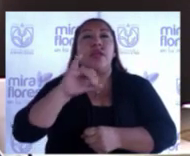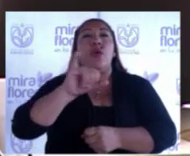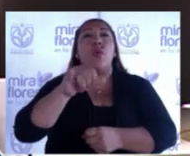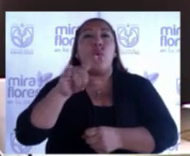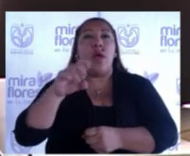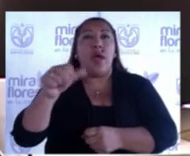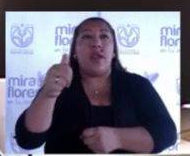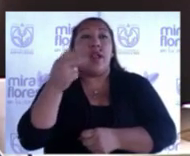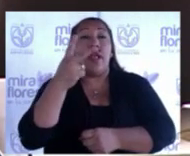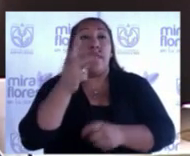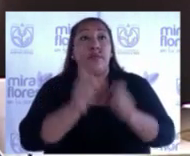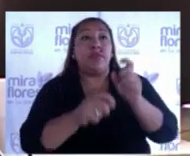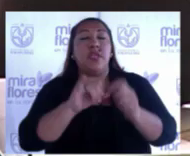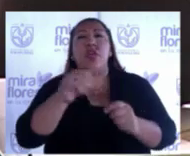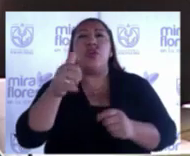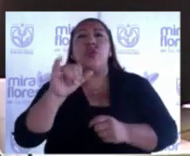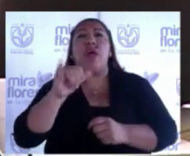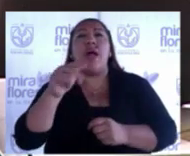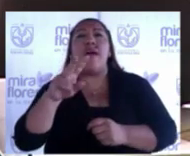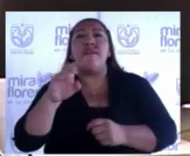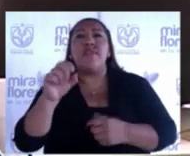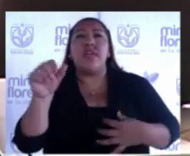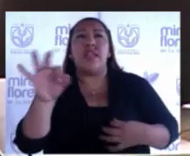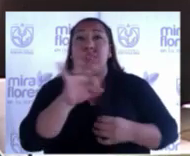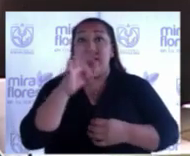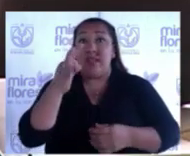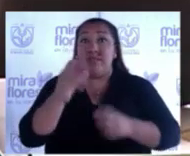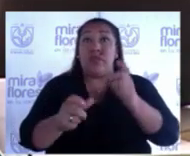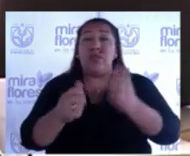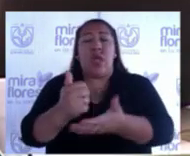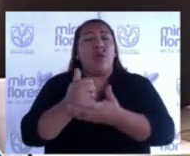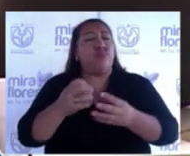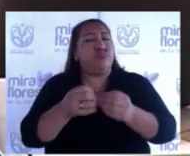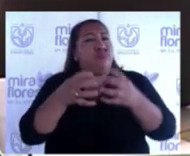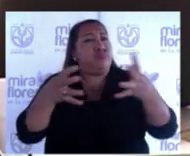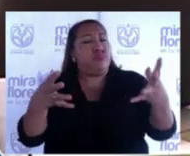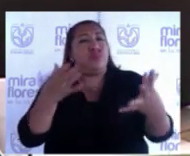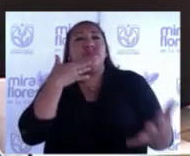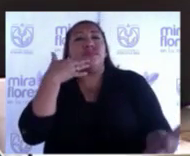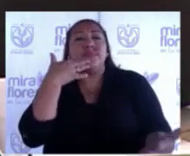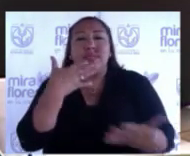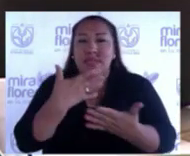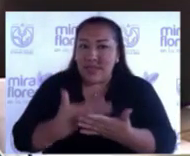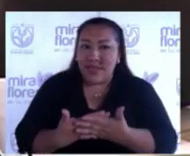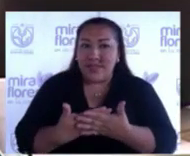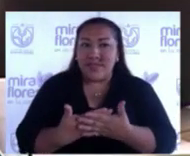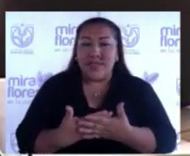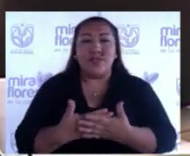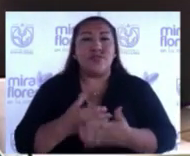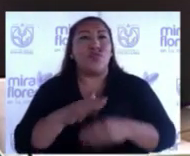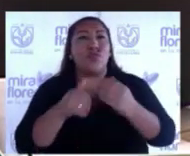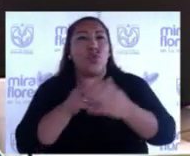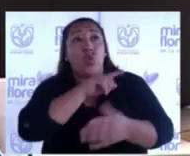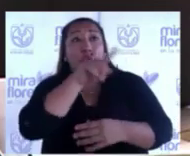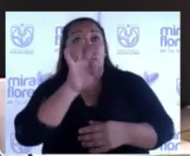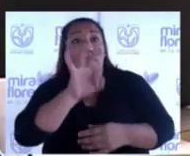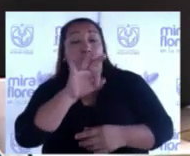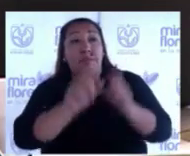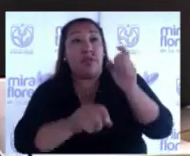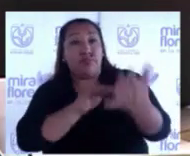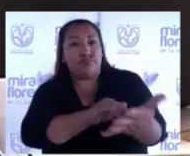y del sereno bilingüe Javier Reto Mauriño. Agradecemos la amabilidad y gentileza que demostraron